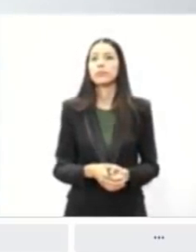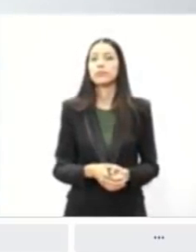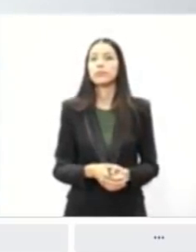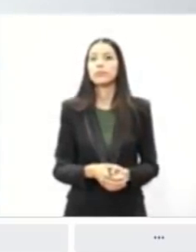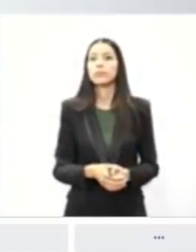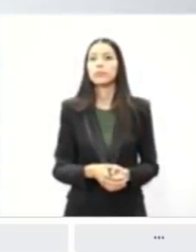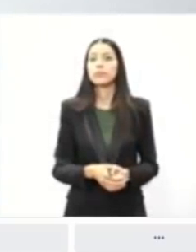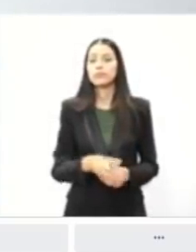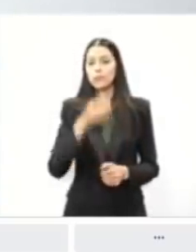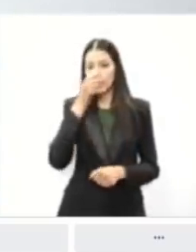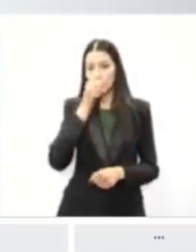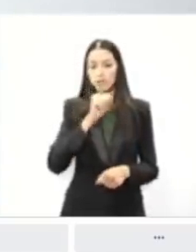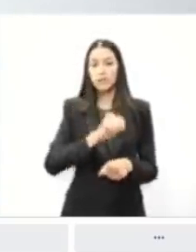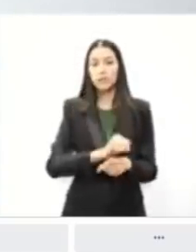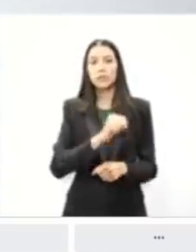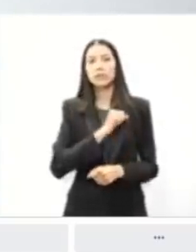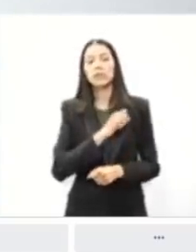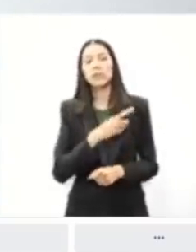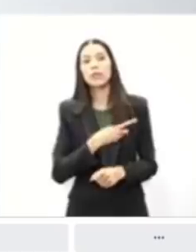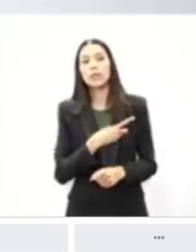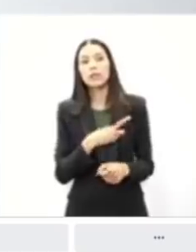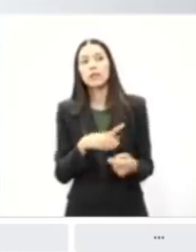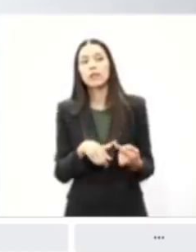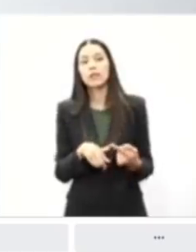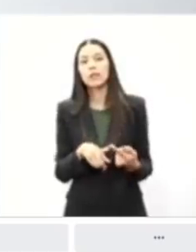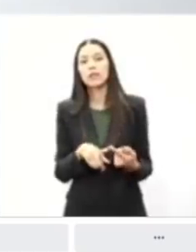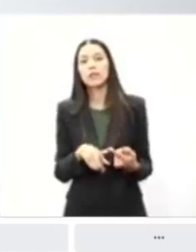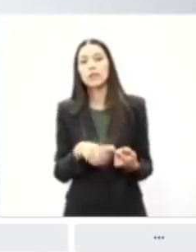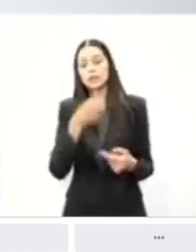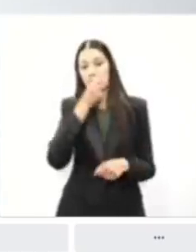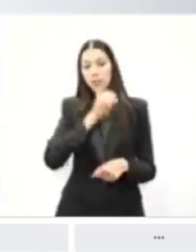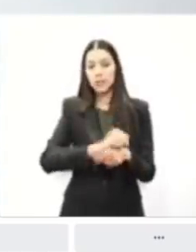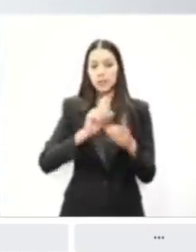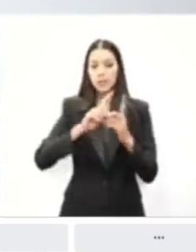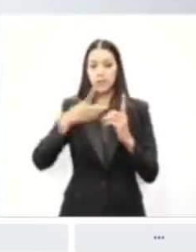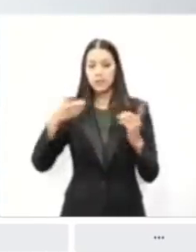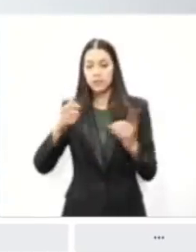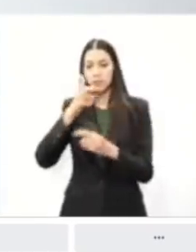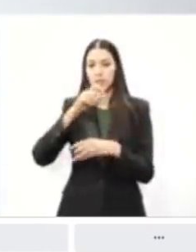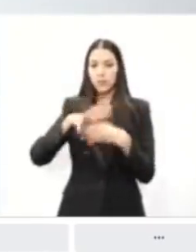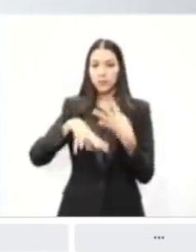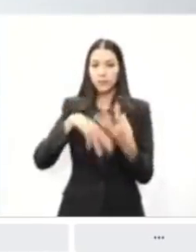en Secretaría de Salud y Secretaría de Desarrollo Económico.